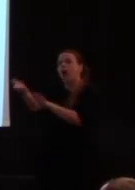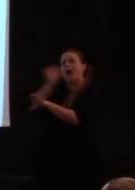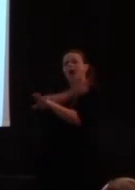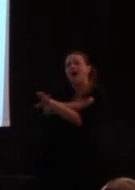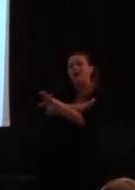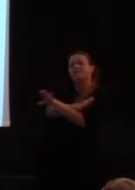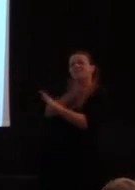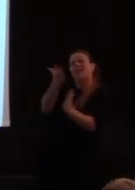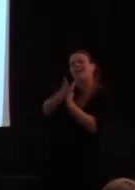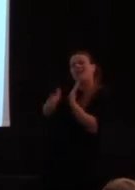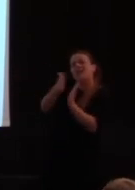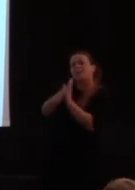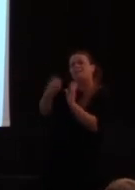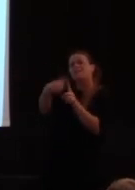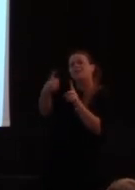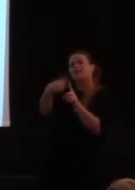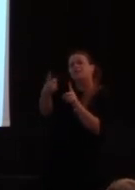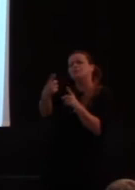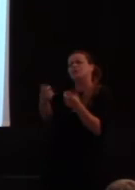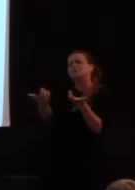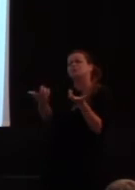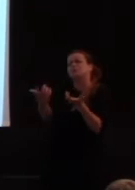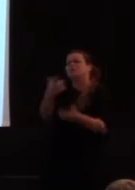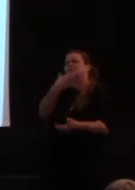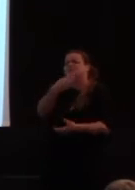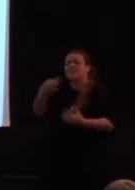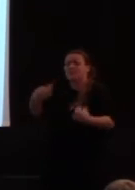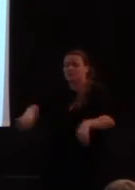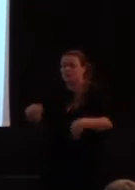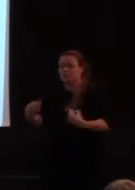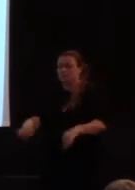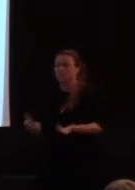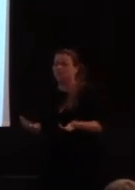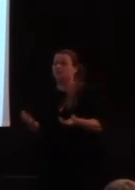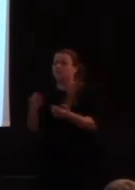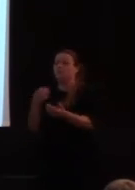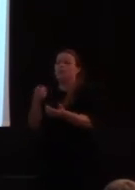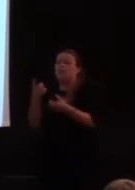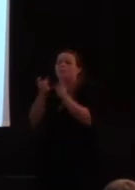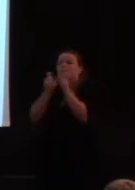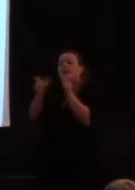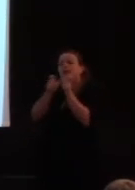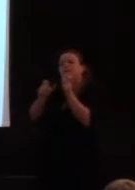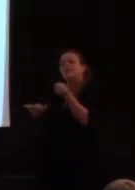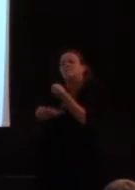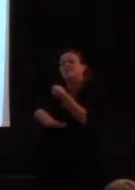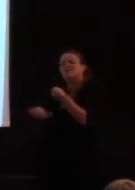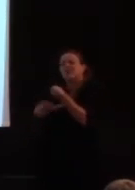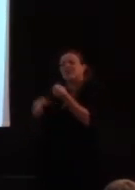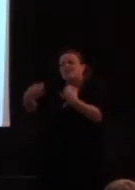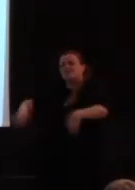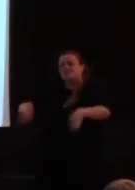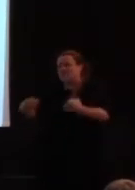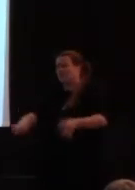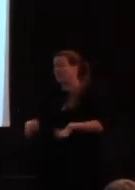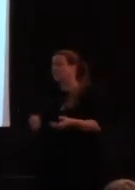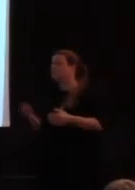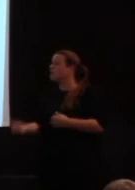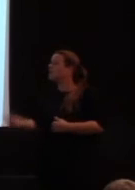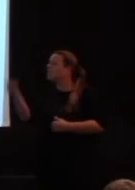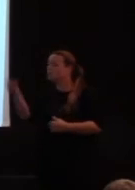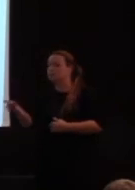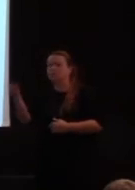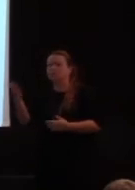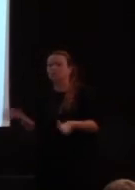de saber explicar las cosas de una manera muy sencilla, en términos coloquiales. Explico con esto, esto es importantísimo. Y no se